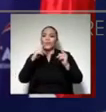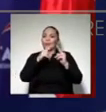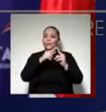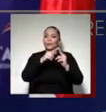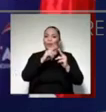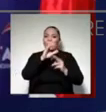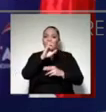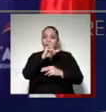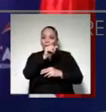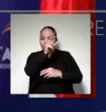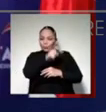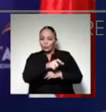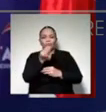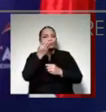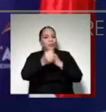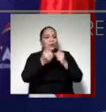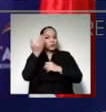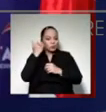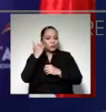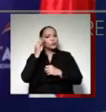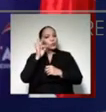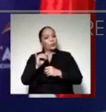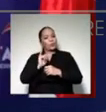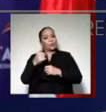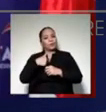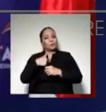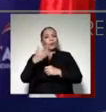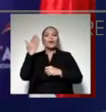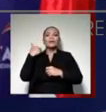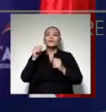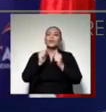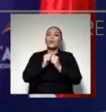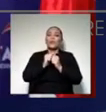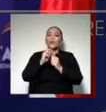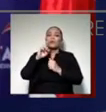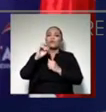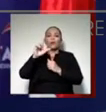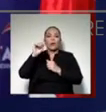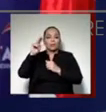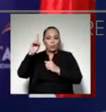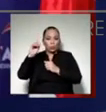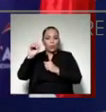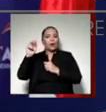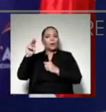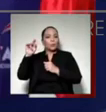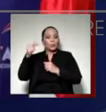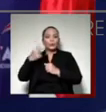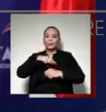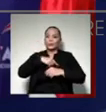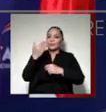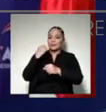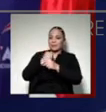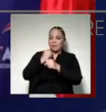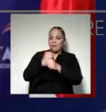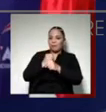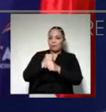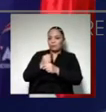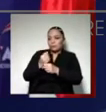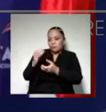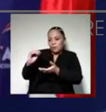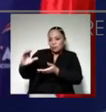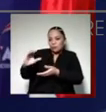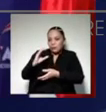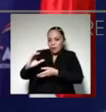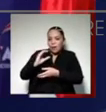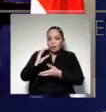y creo que igual que yo en el pasado con don Rolando Angulo éramos asalariados, trabajábamos por un salario y